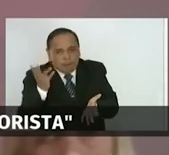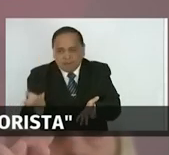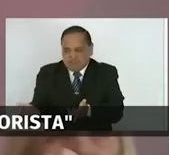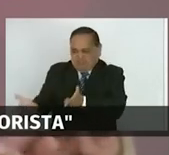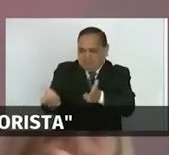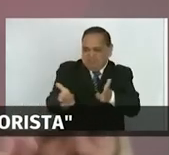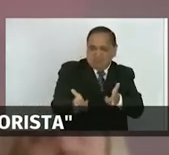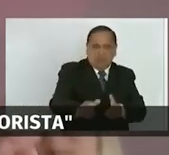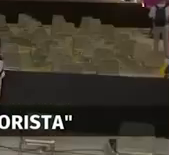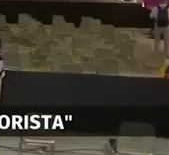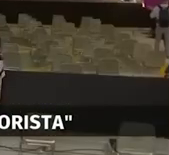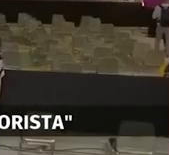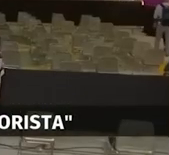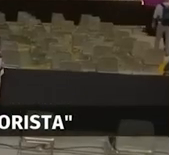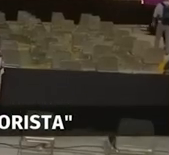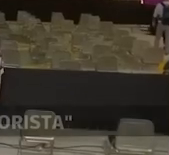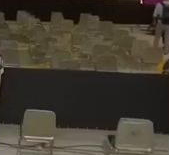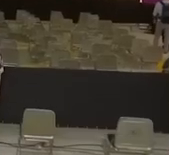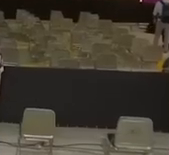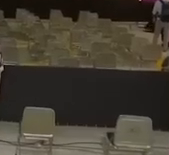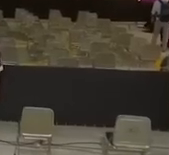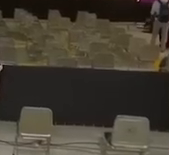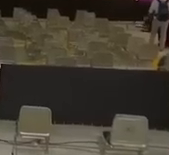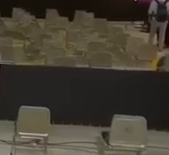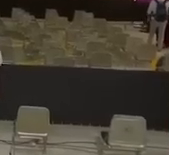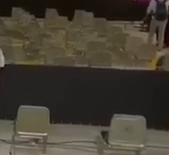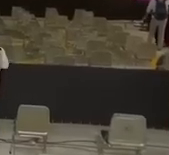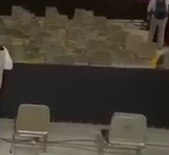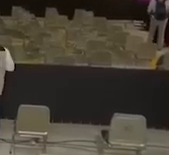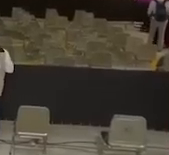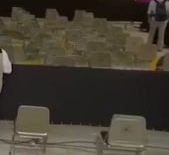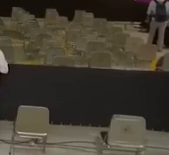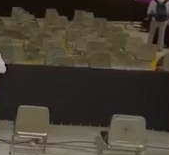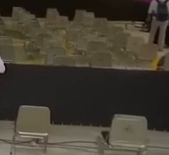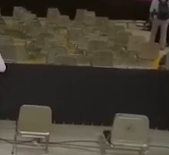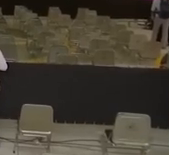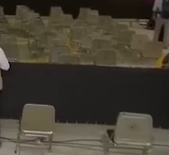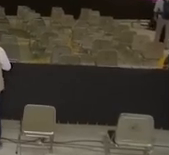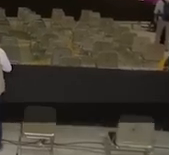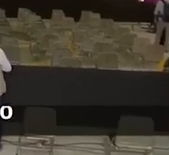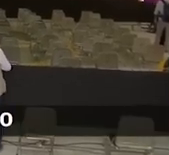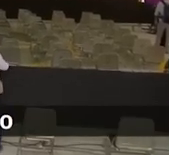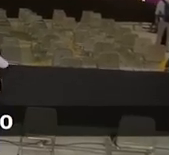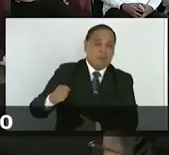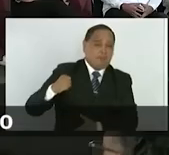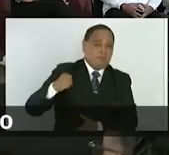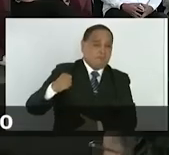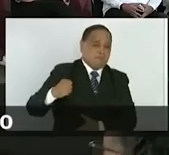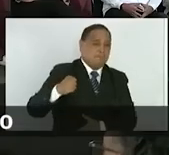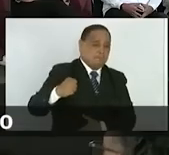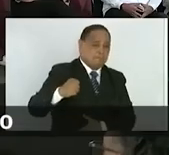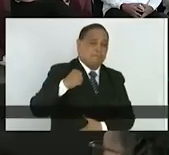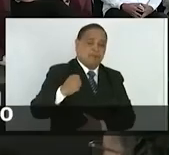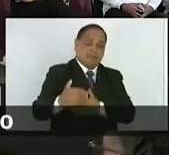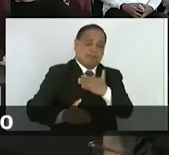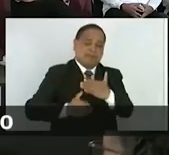respeto desde el primer momento. Esto sí que lo quiero destacar, porque esa figura de AMLO no solamente ha sido